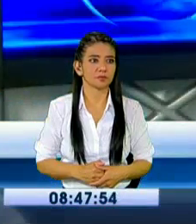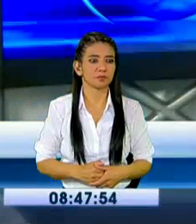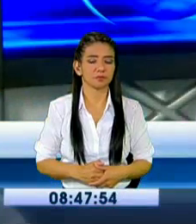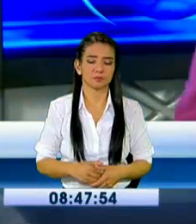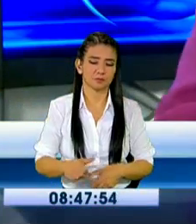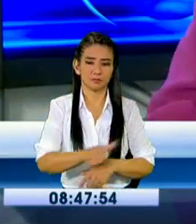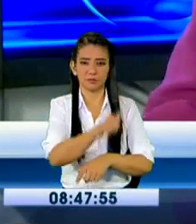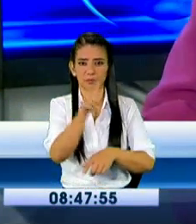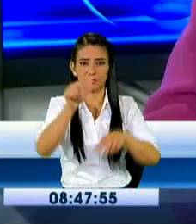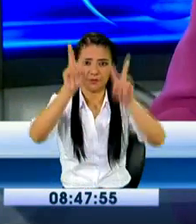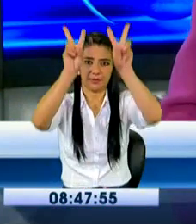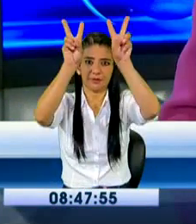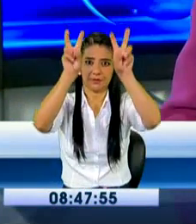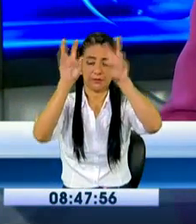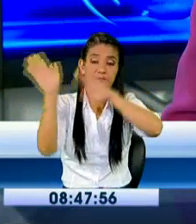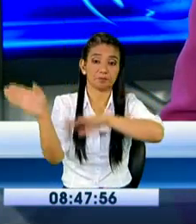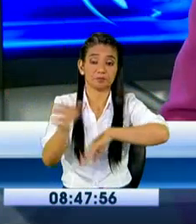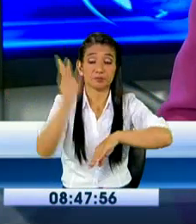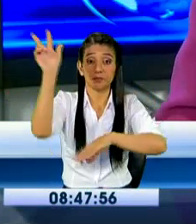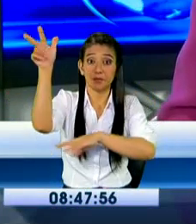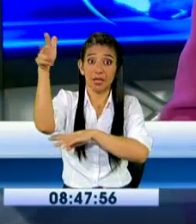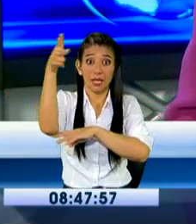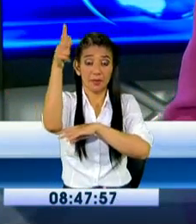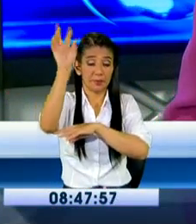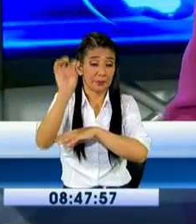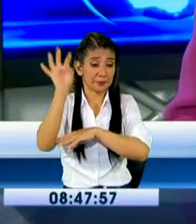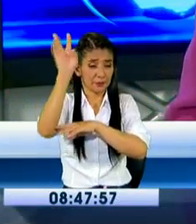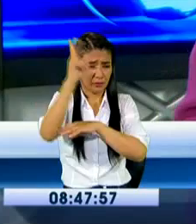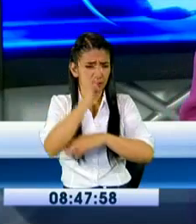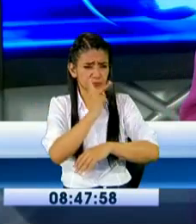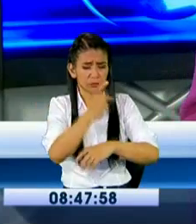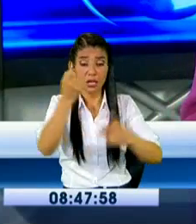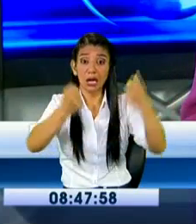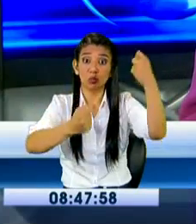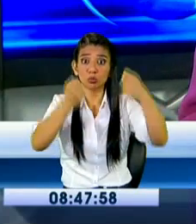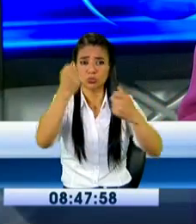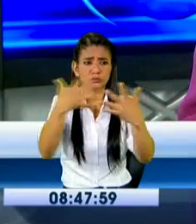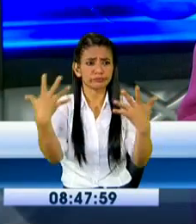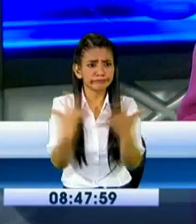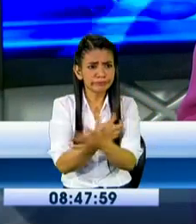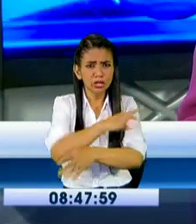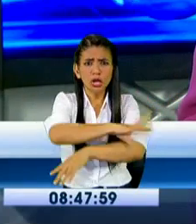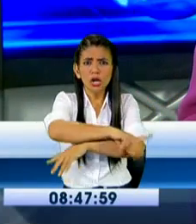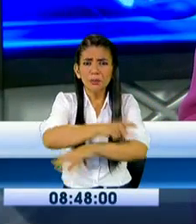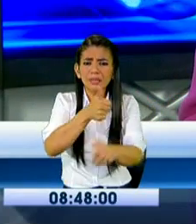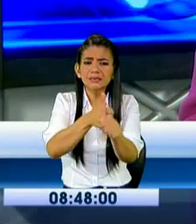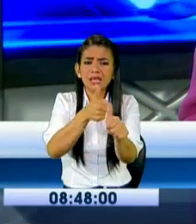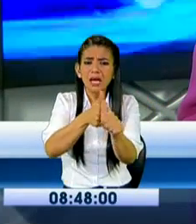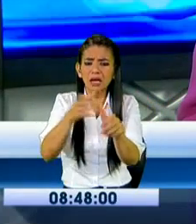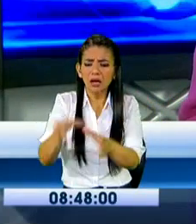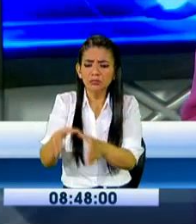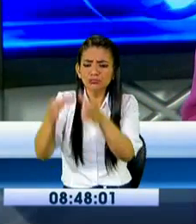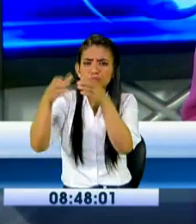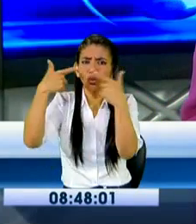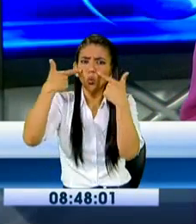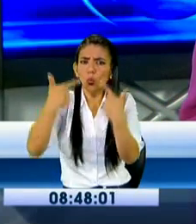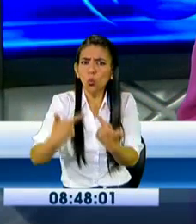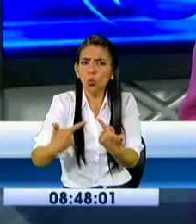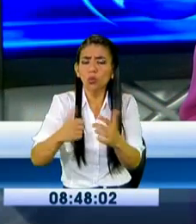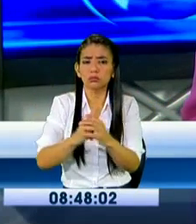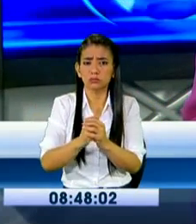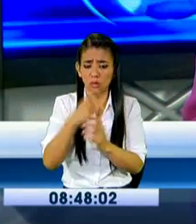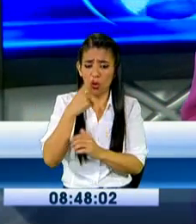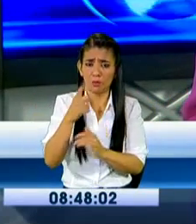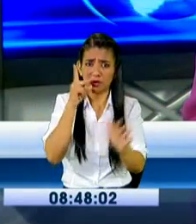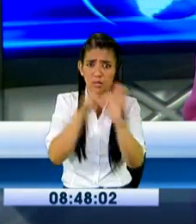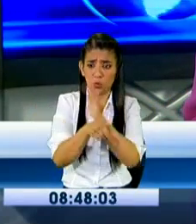En otro tema, amigos televidentes, una cámara de videovigilancia captó el robo de un automóvil parqueado a escasos metros de la garita del guardia. El afectado